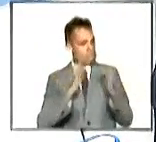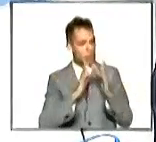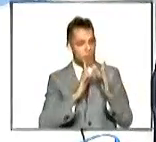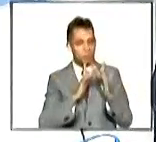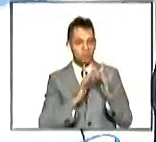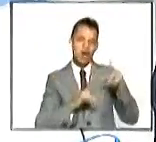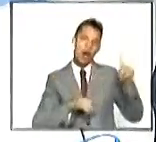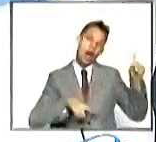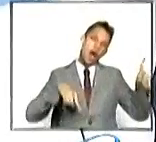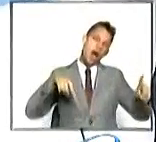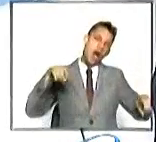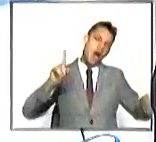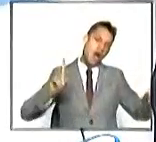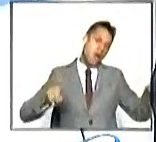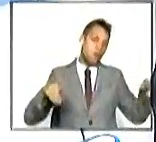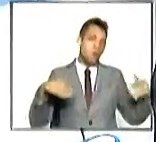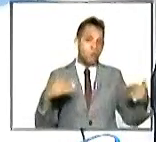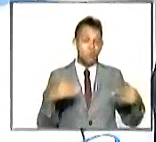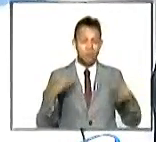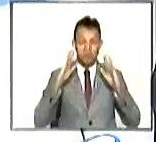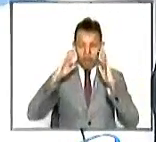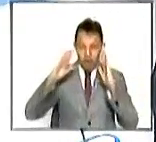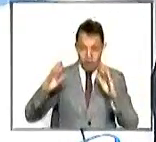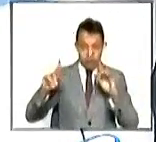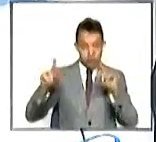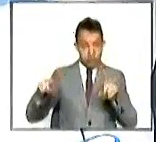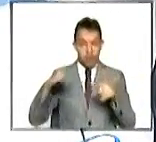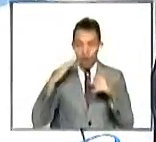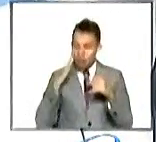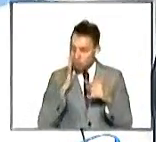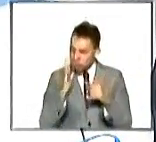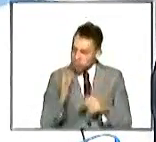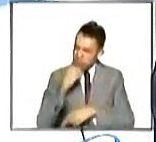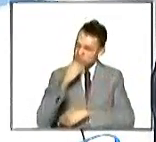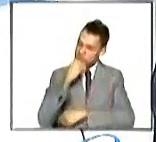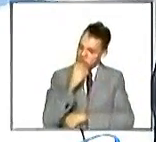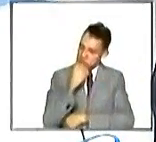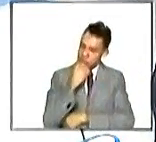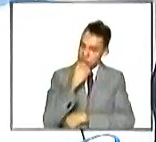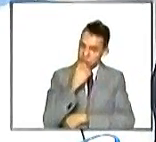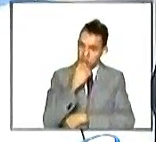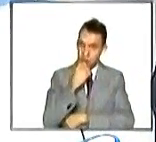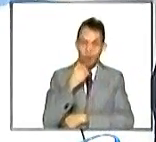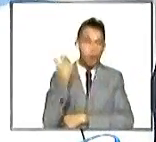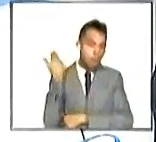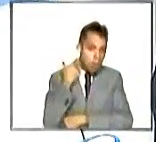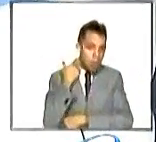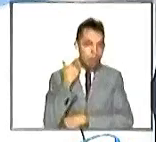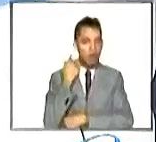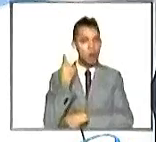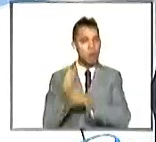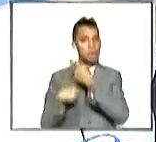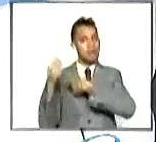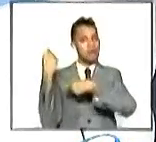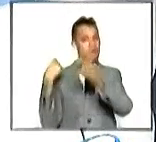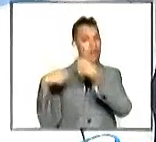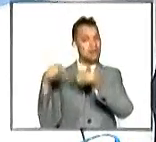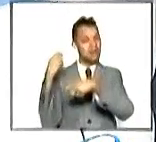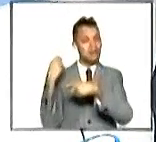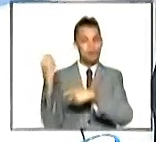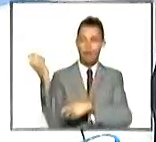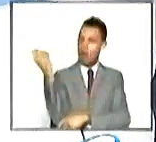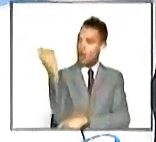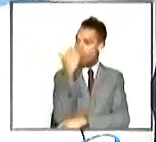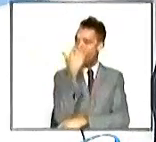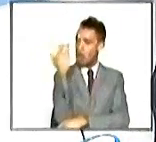mí me llama la atención la gente cómo cae de fácil en las cosas comerciales?